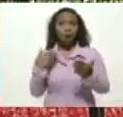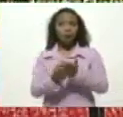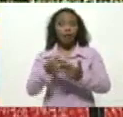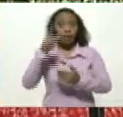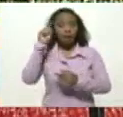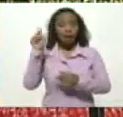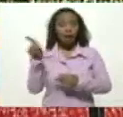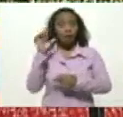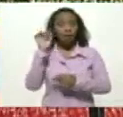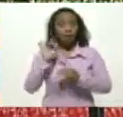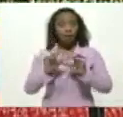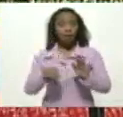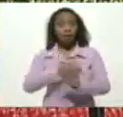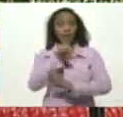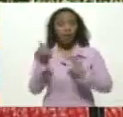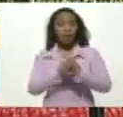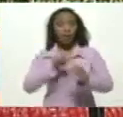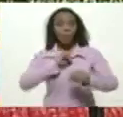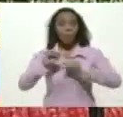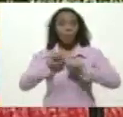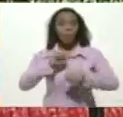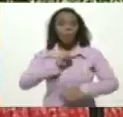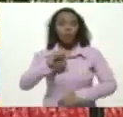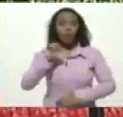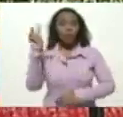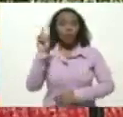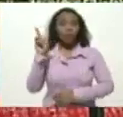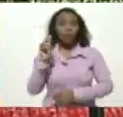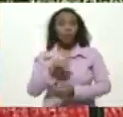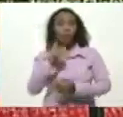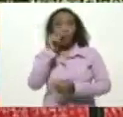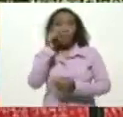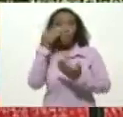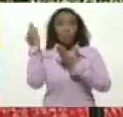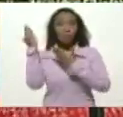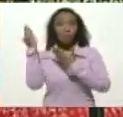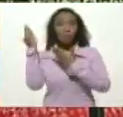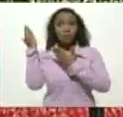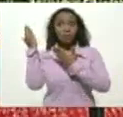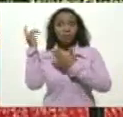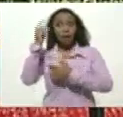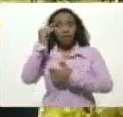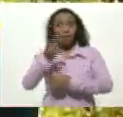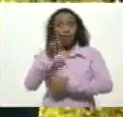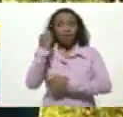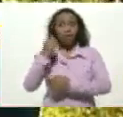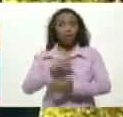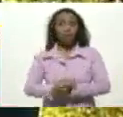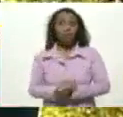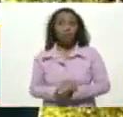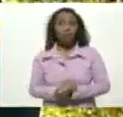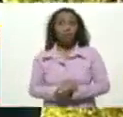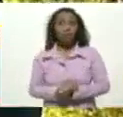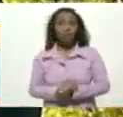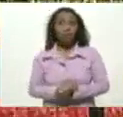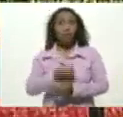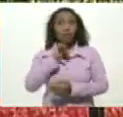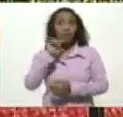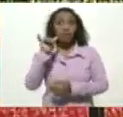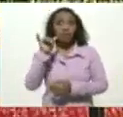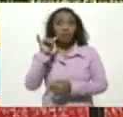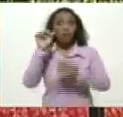era secretario general del movimiento Somos Venezuela, Mervin Maldonado. El día de ayer anuncié